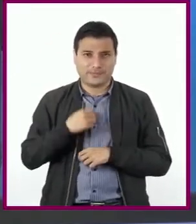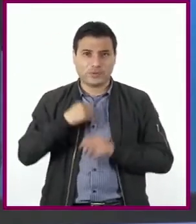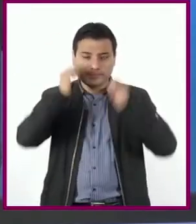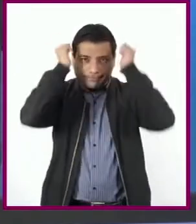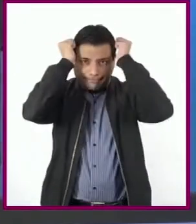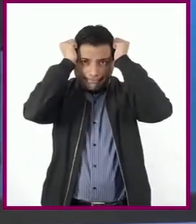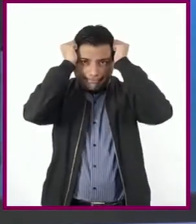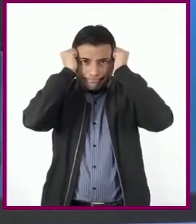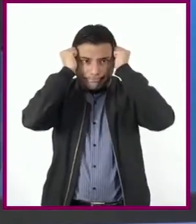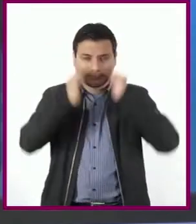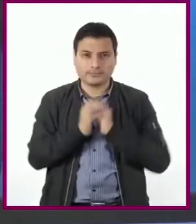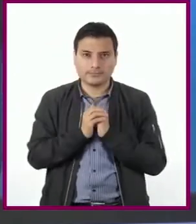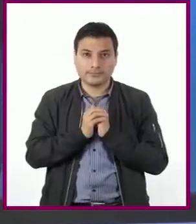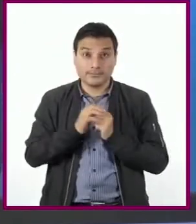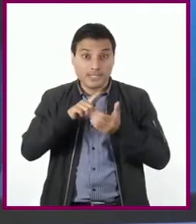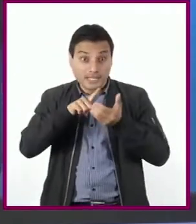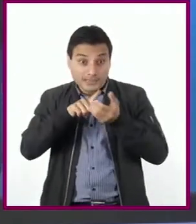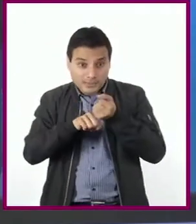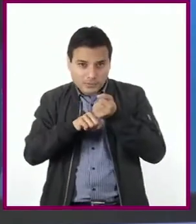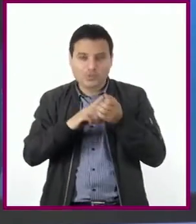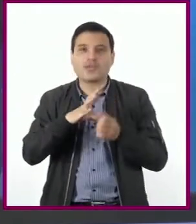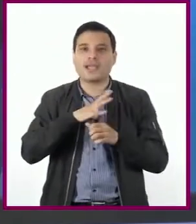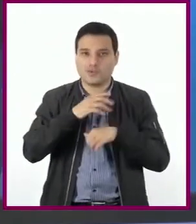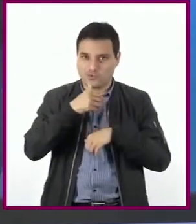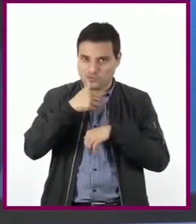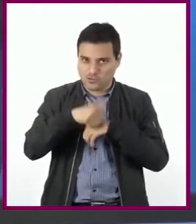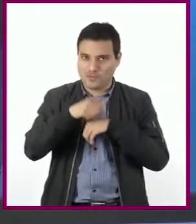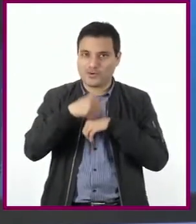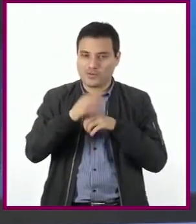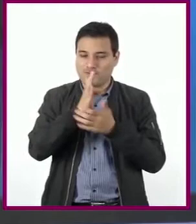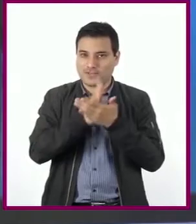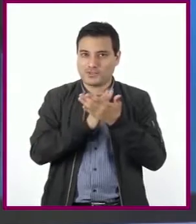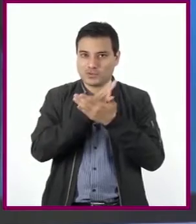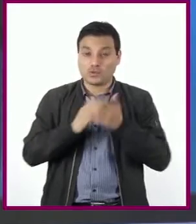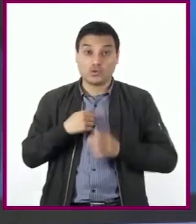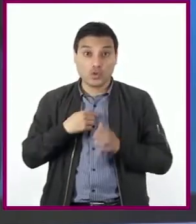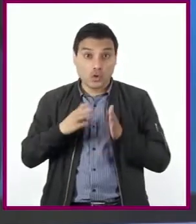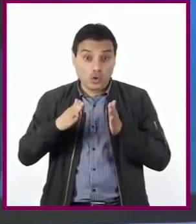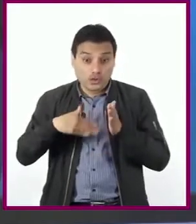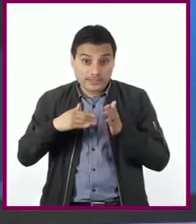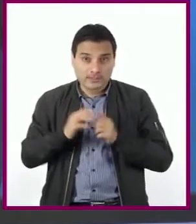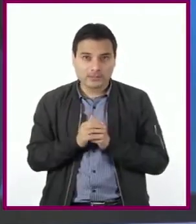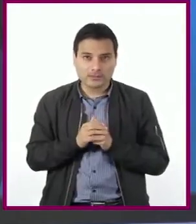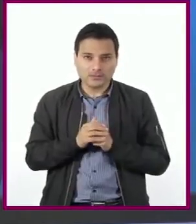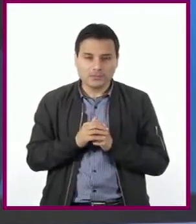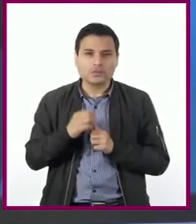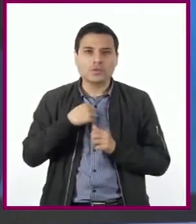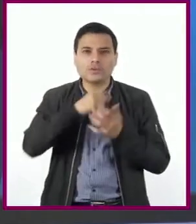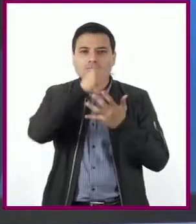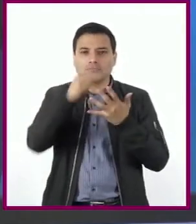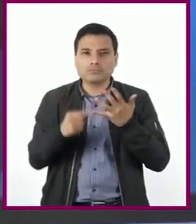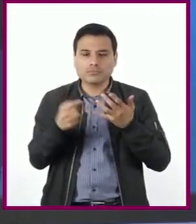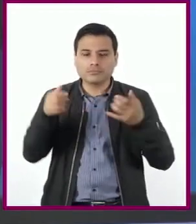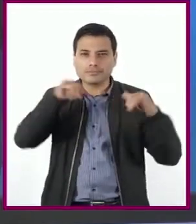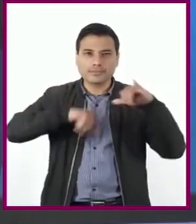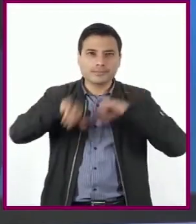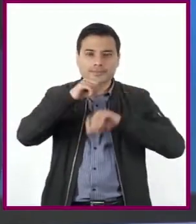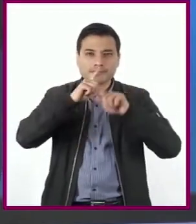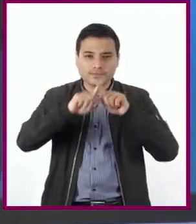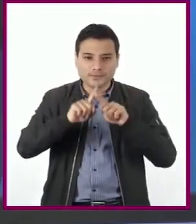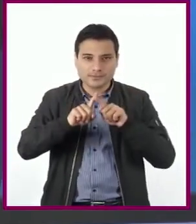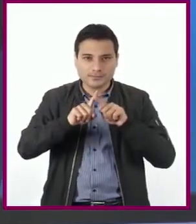tenía la talla expresada como una fracción. Para cocinar utilizo cucharas medidoras que también expresan